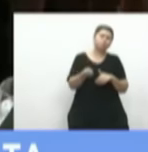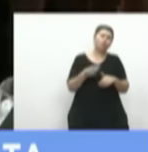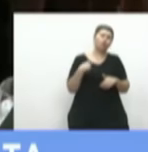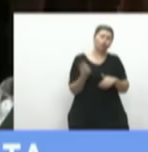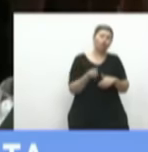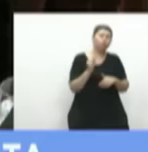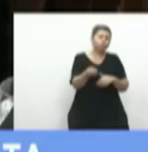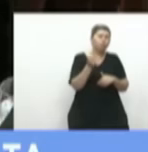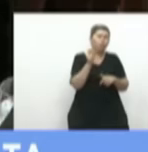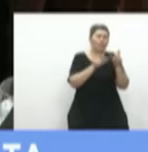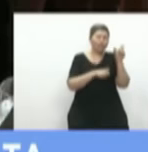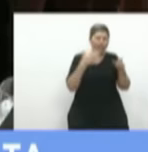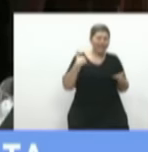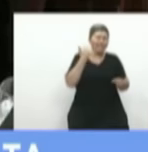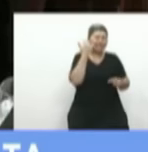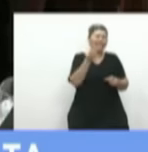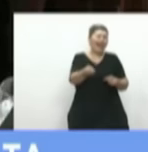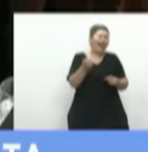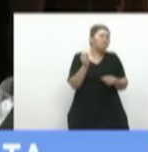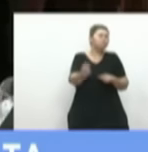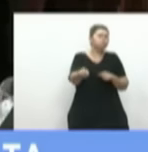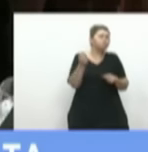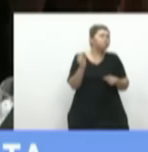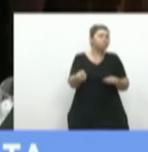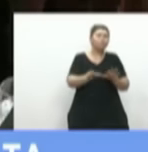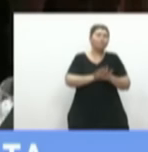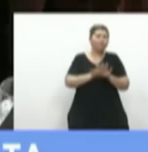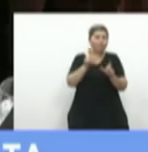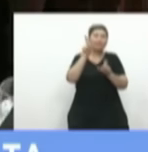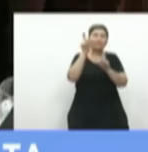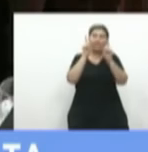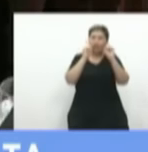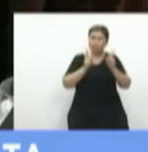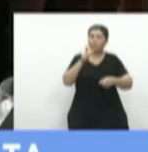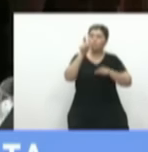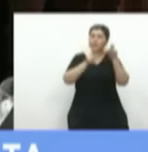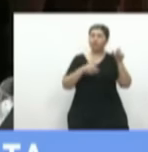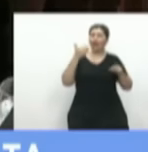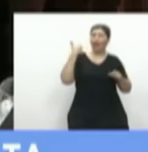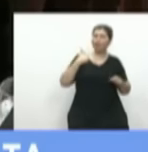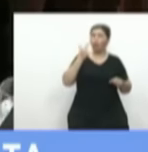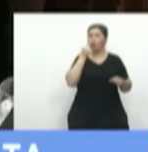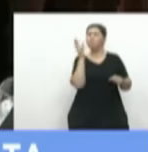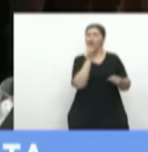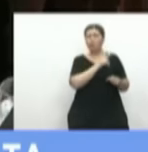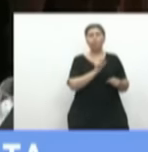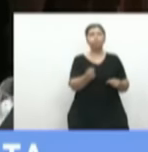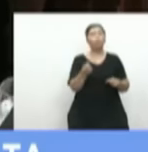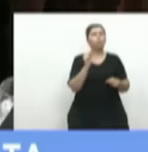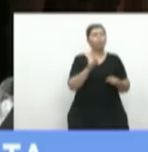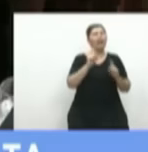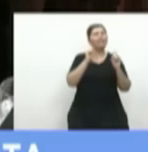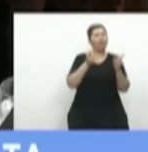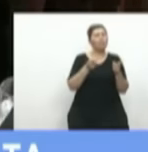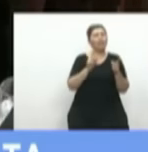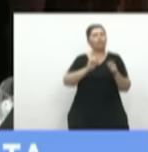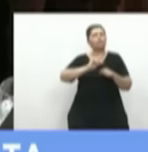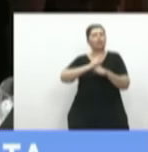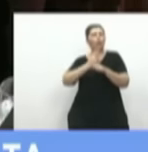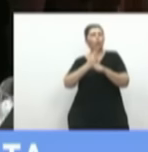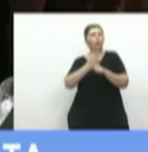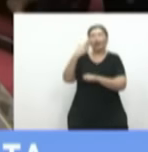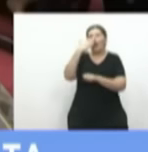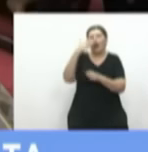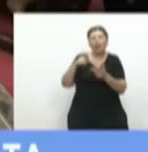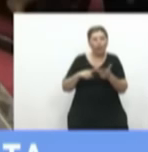fracase. Y yo no tengo nada que ver con Milei, no soy de La Libertad Avanza. Y se lo dije, presidente, no quiero nada, no necesito nada, no le voy a pedir nada,